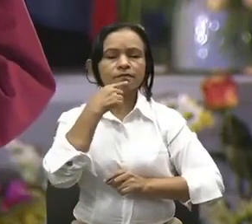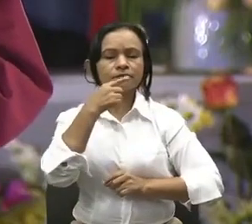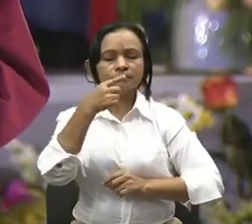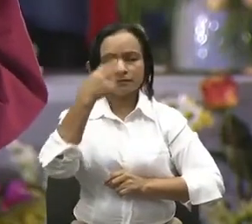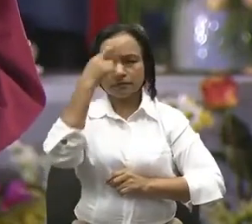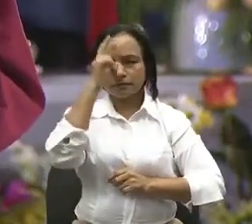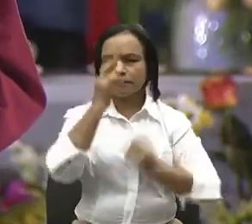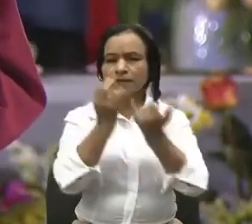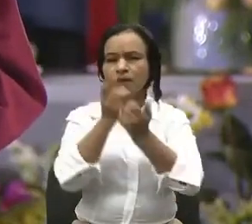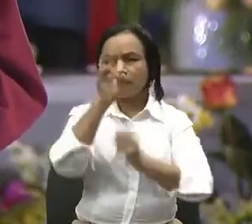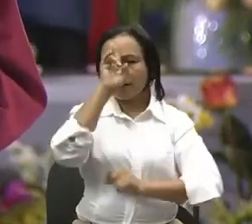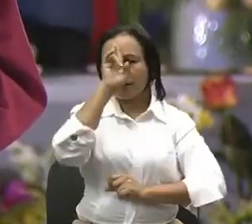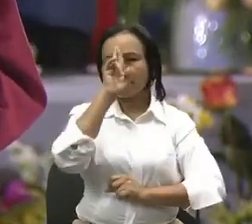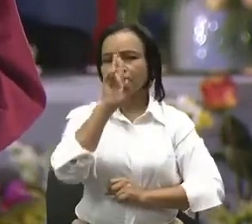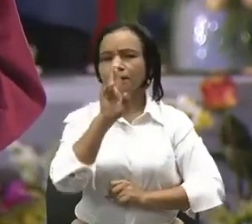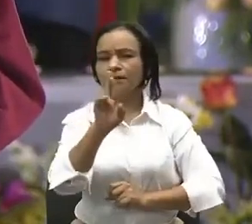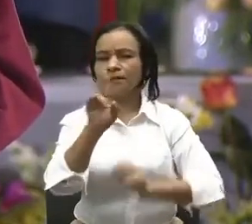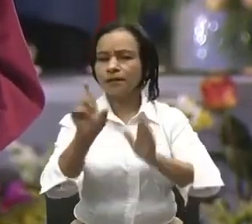respetuosos de la ley,